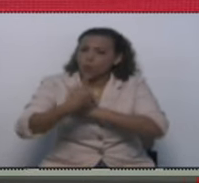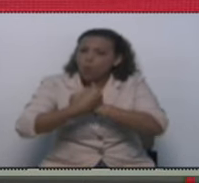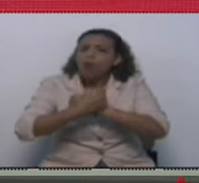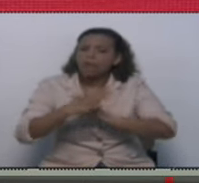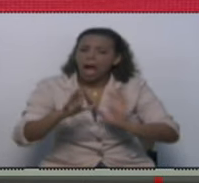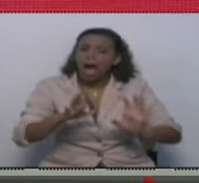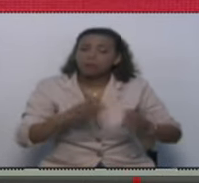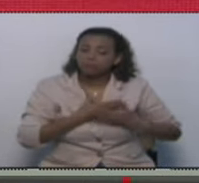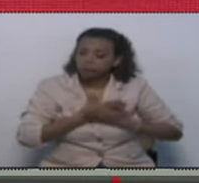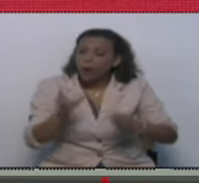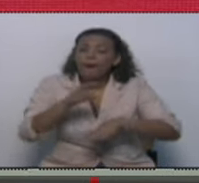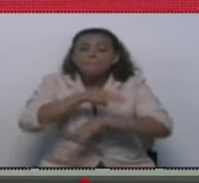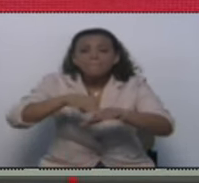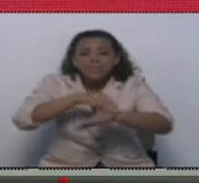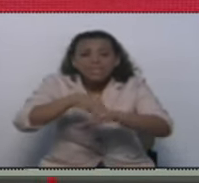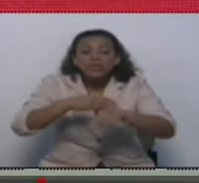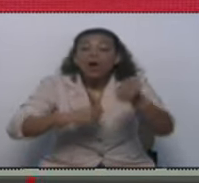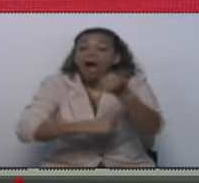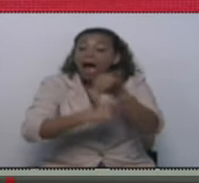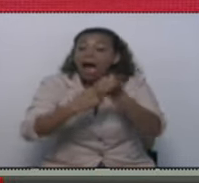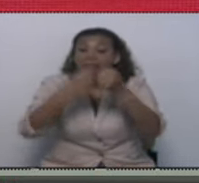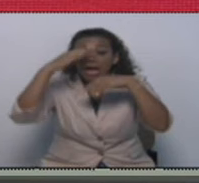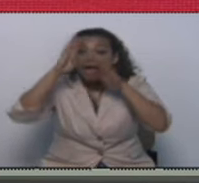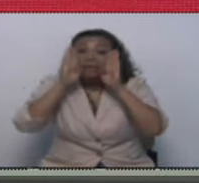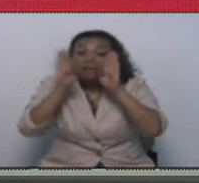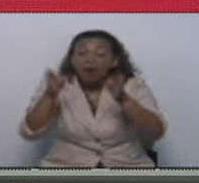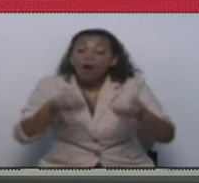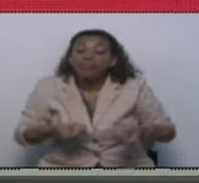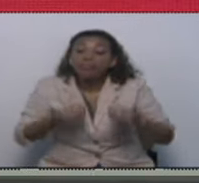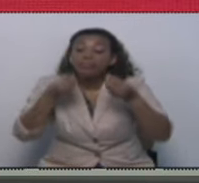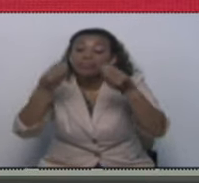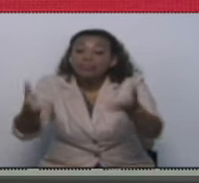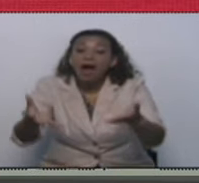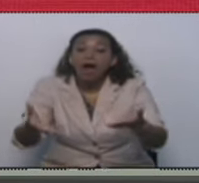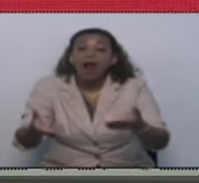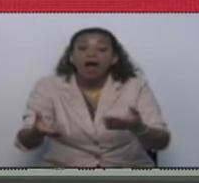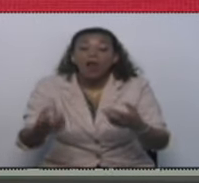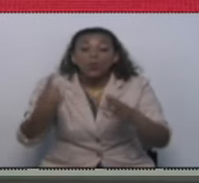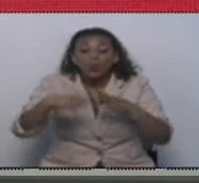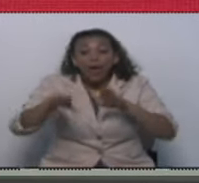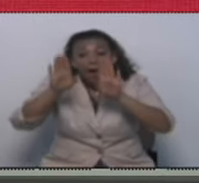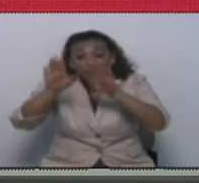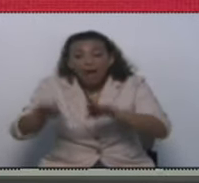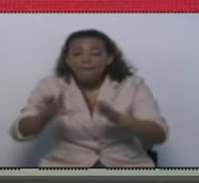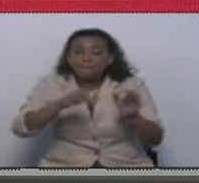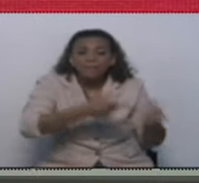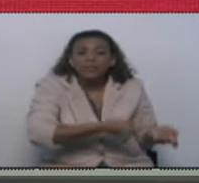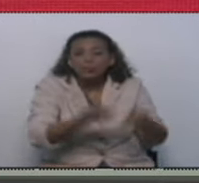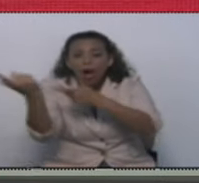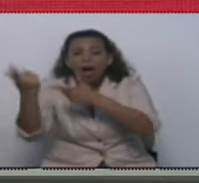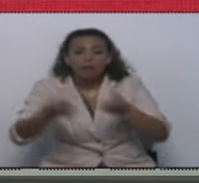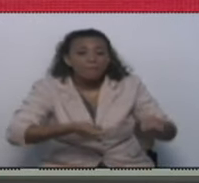los ministerios para atender y para ofrecer los desplazados